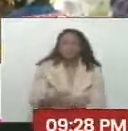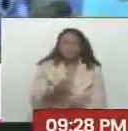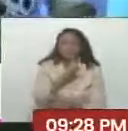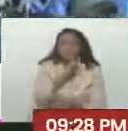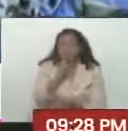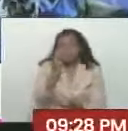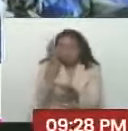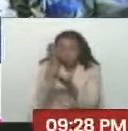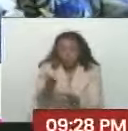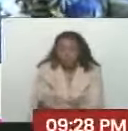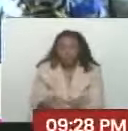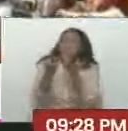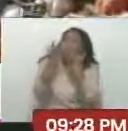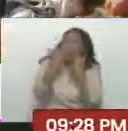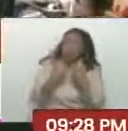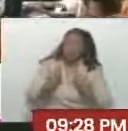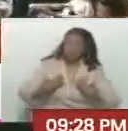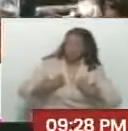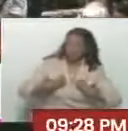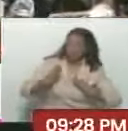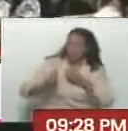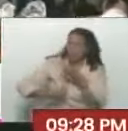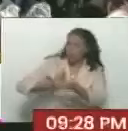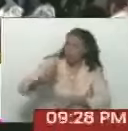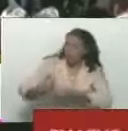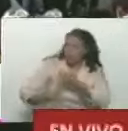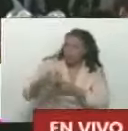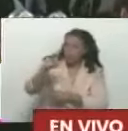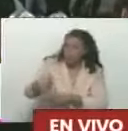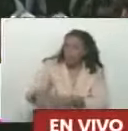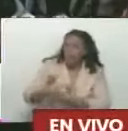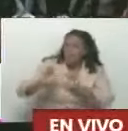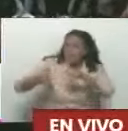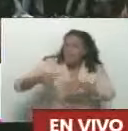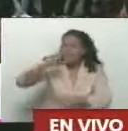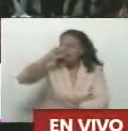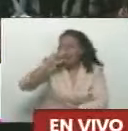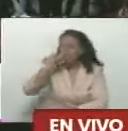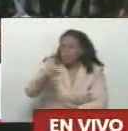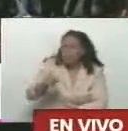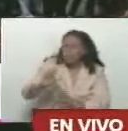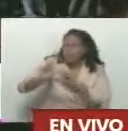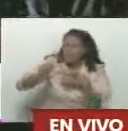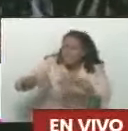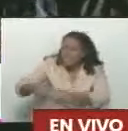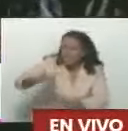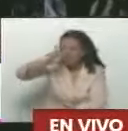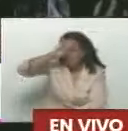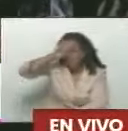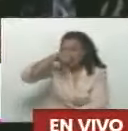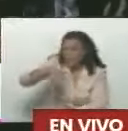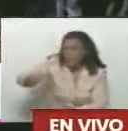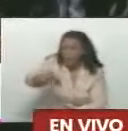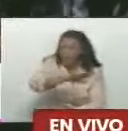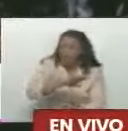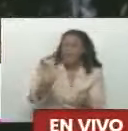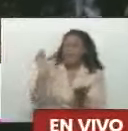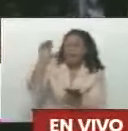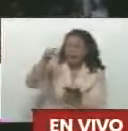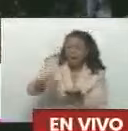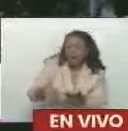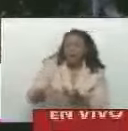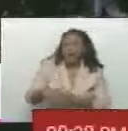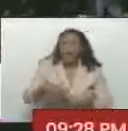Mira, José Rafael, cuéntame tu vida. ¿Cuándo empezaste tú con los diablos allá en Ocumare?